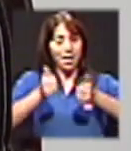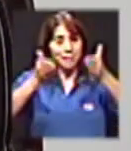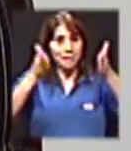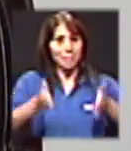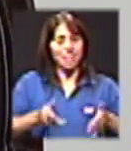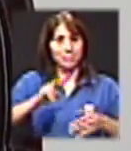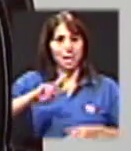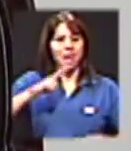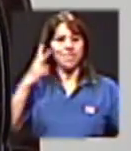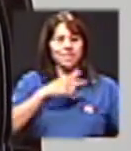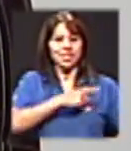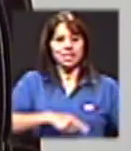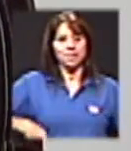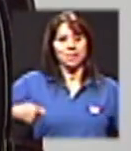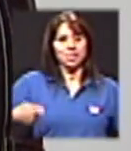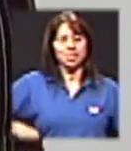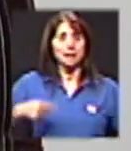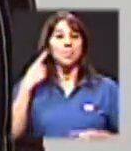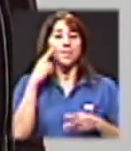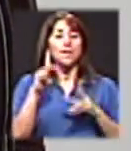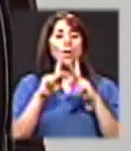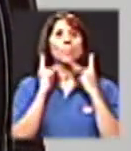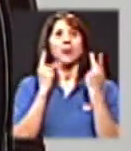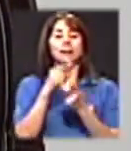a vicepresidente por el PUSC,